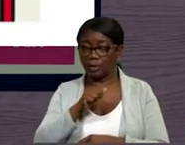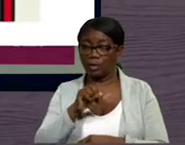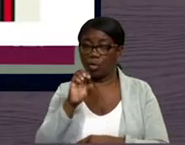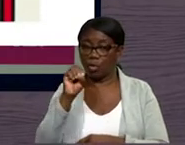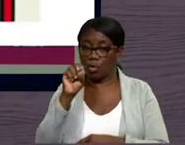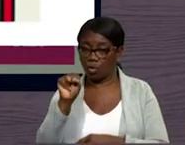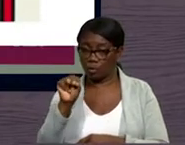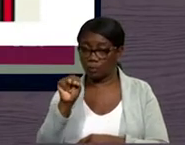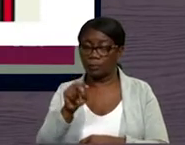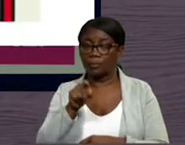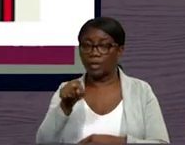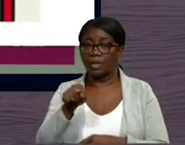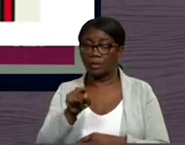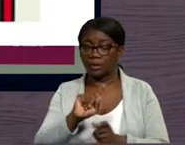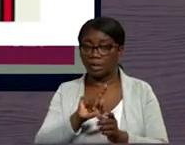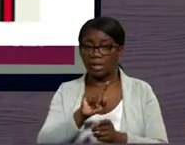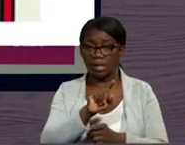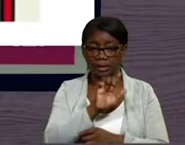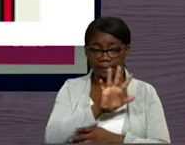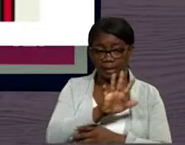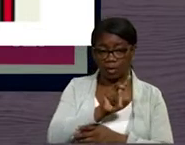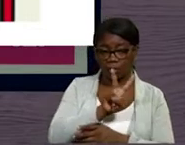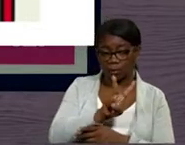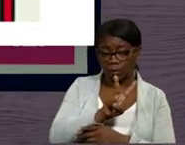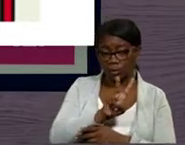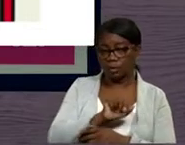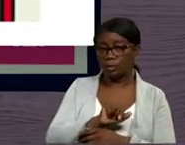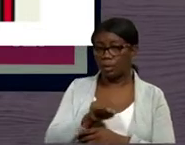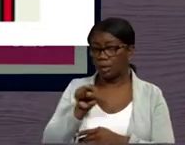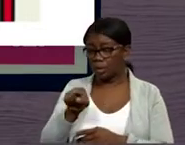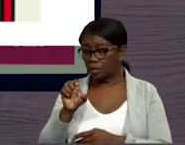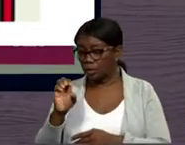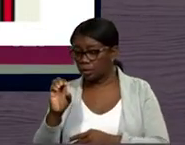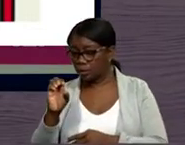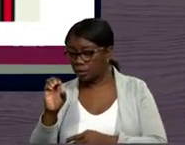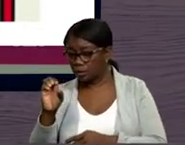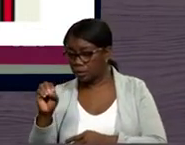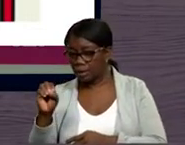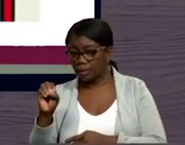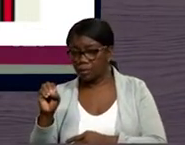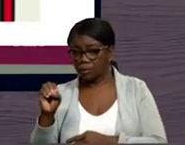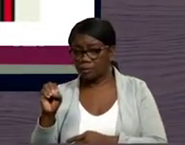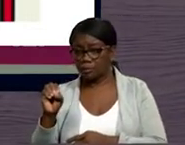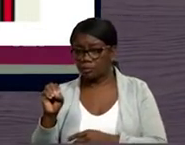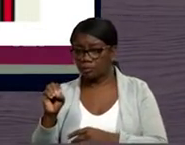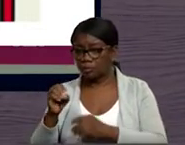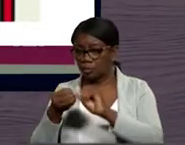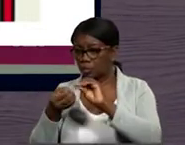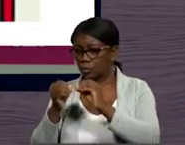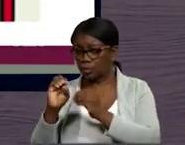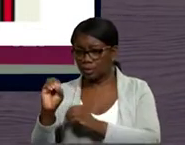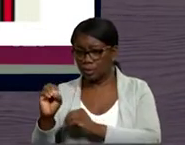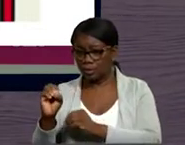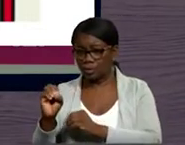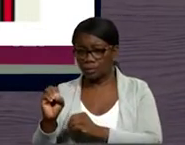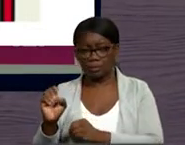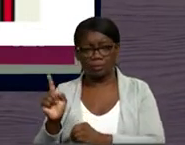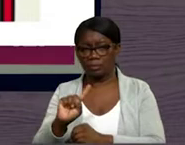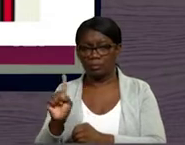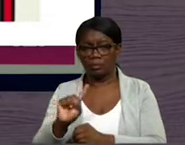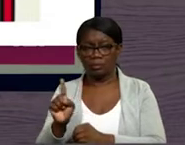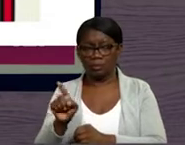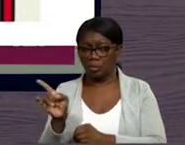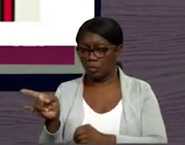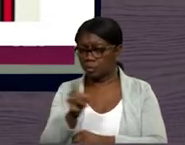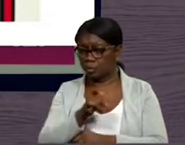5 voltios. Si le llega a 0, entonces hay que descartar que el chip esté afectado. Lo más probable es que no está